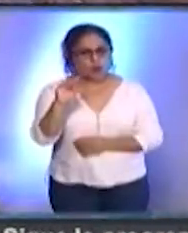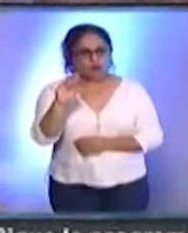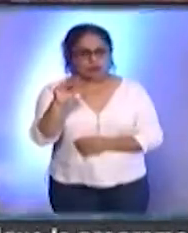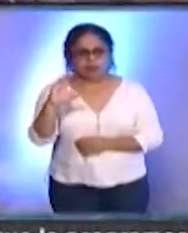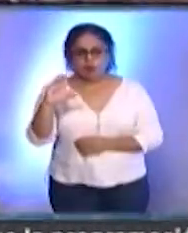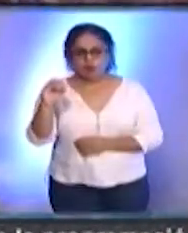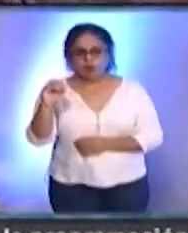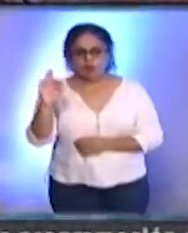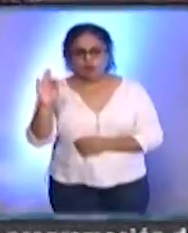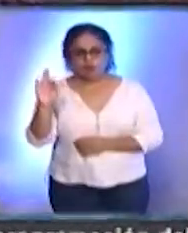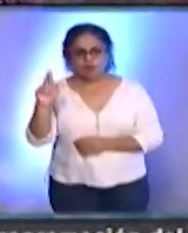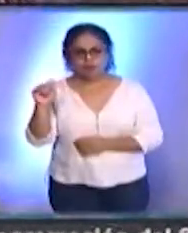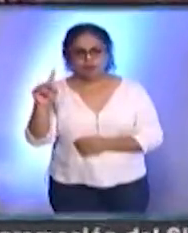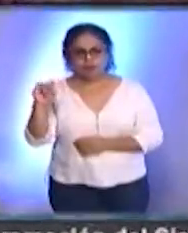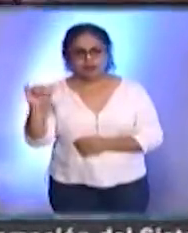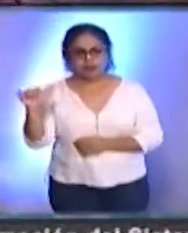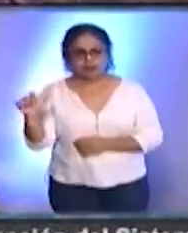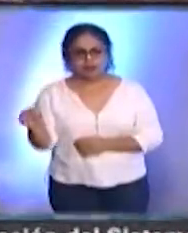cofradías